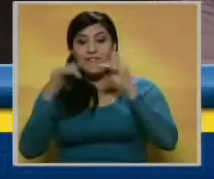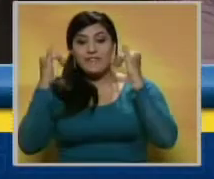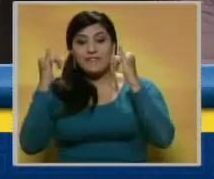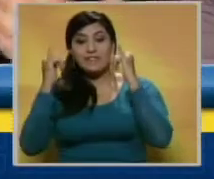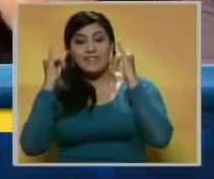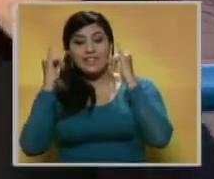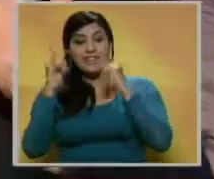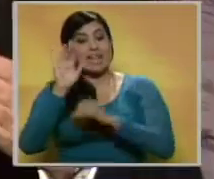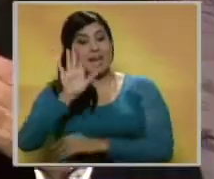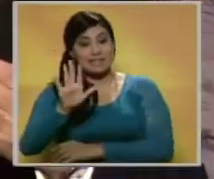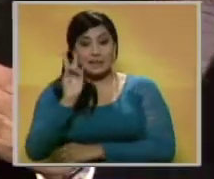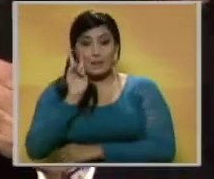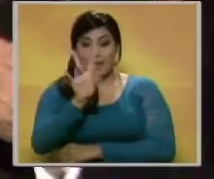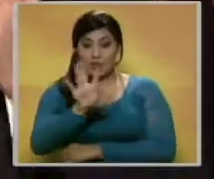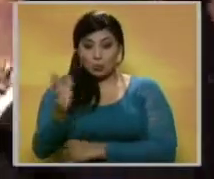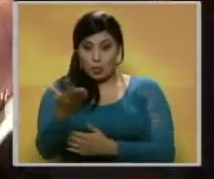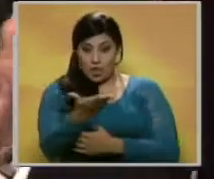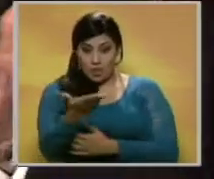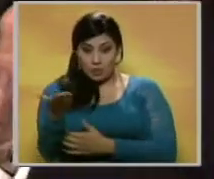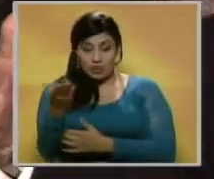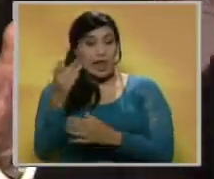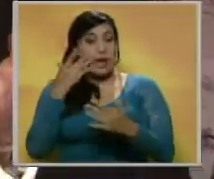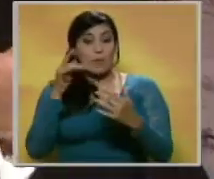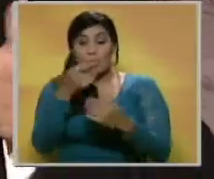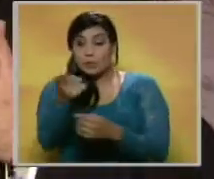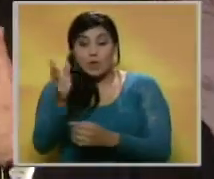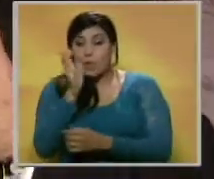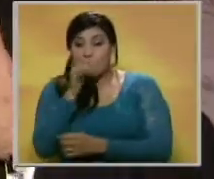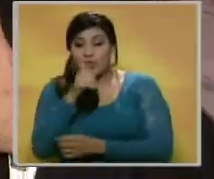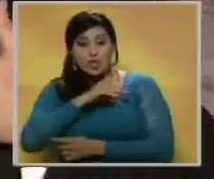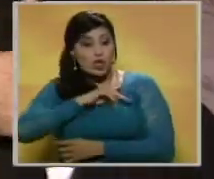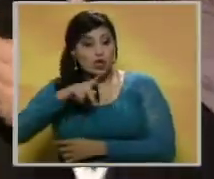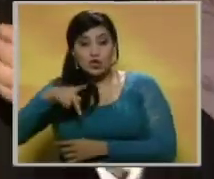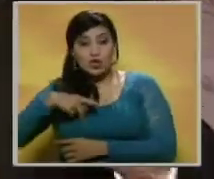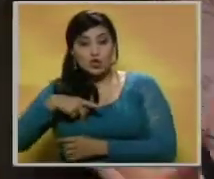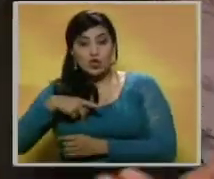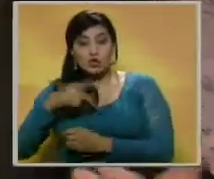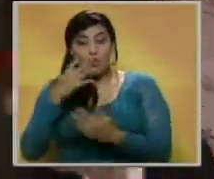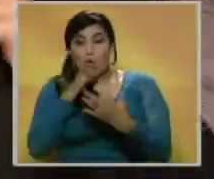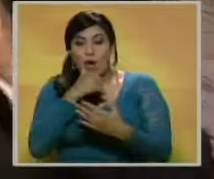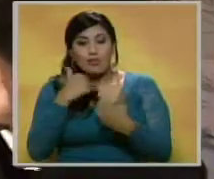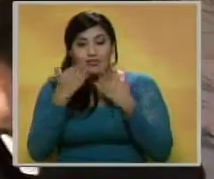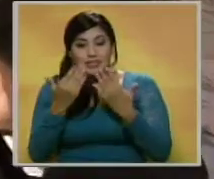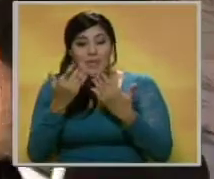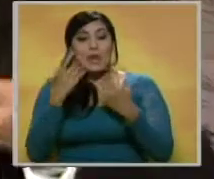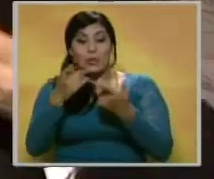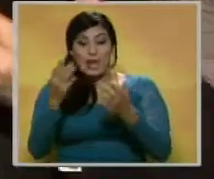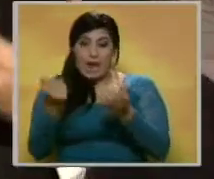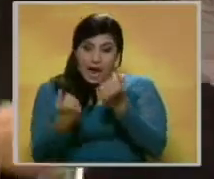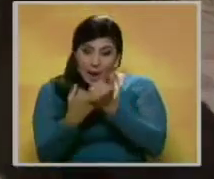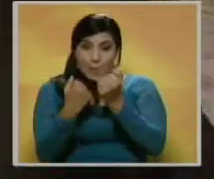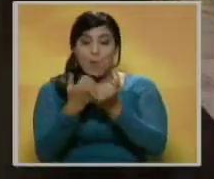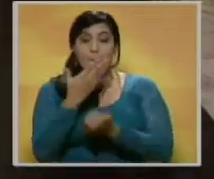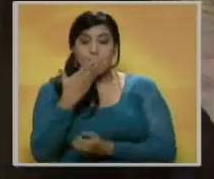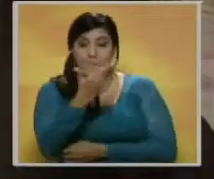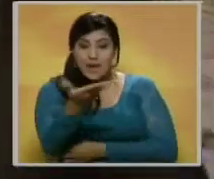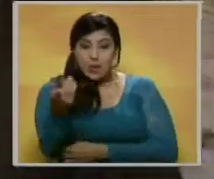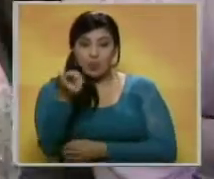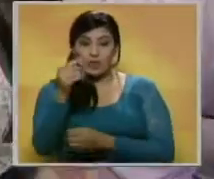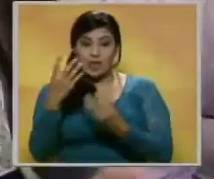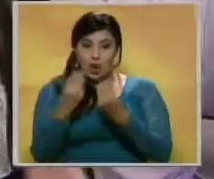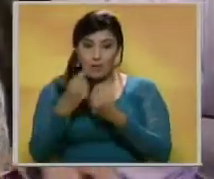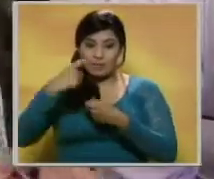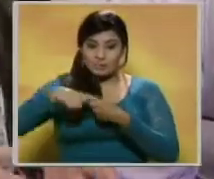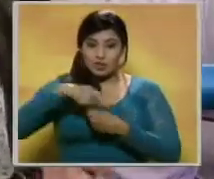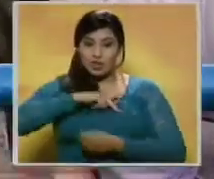fiestas. Así que Venezuela, sin ustedes, lo nuestro no tendría sentido. Por eso ustedes son parte de nosotros.